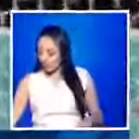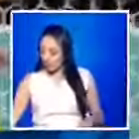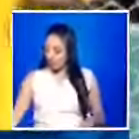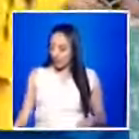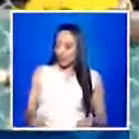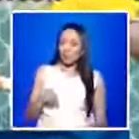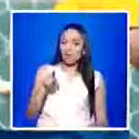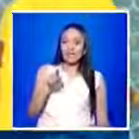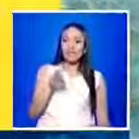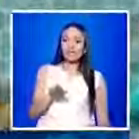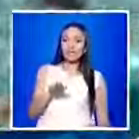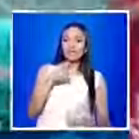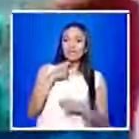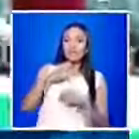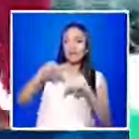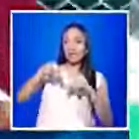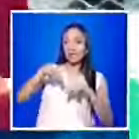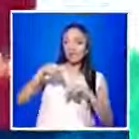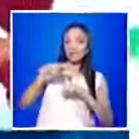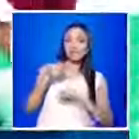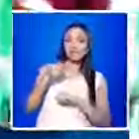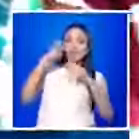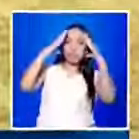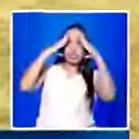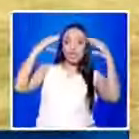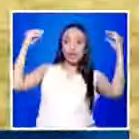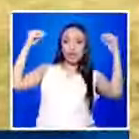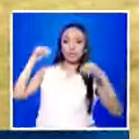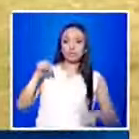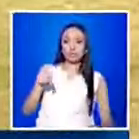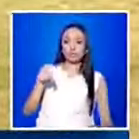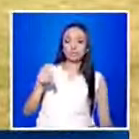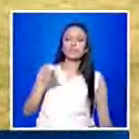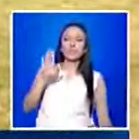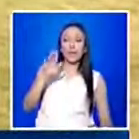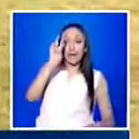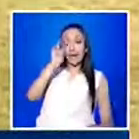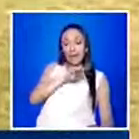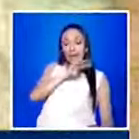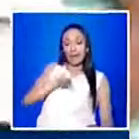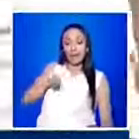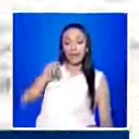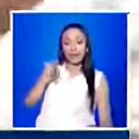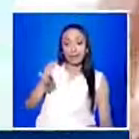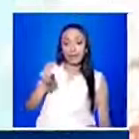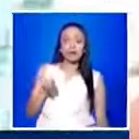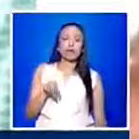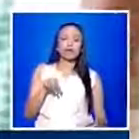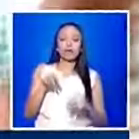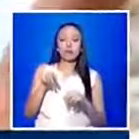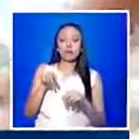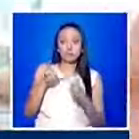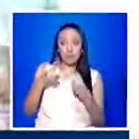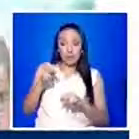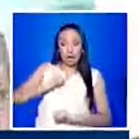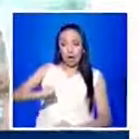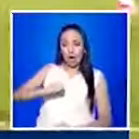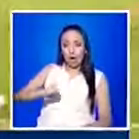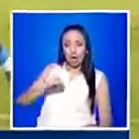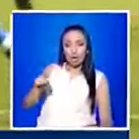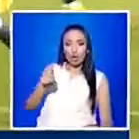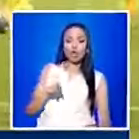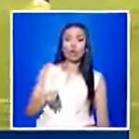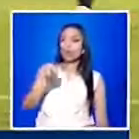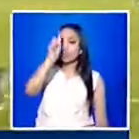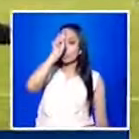a Países Bajos. Enner jugó en la Premier League de Inglaterra, en el Everton y en el West Ham United. En Turquía en el